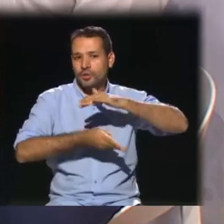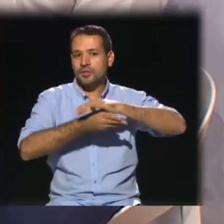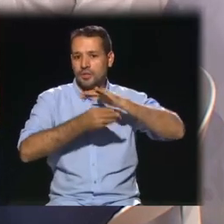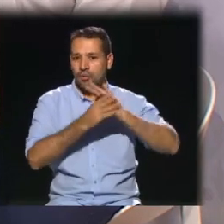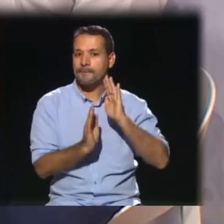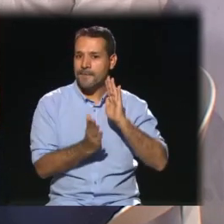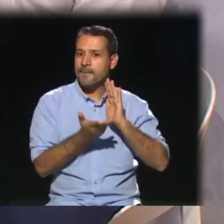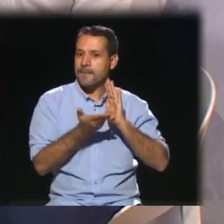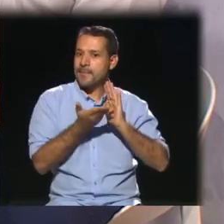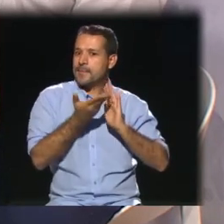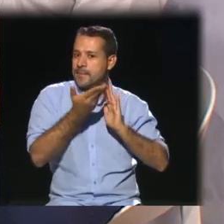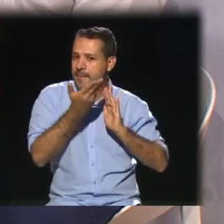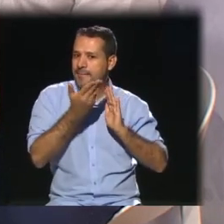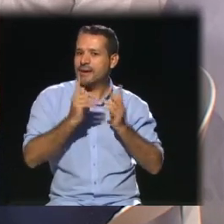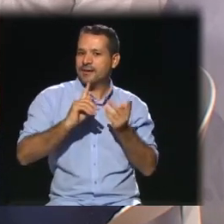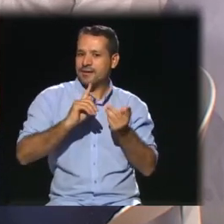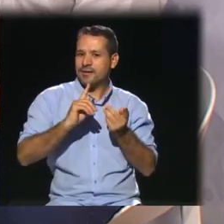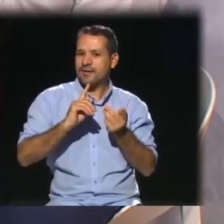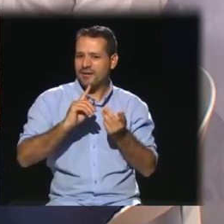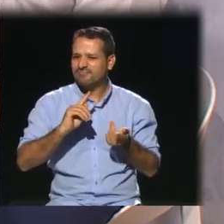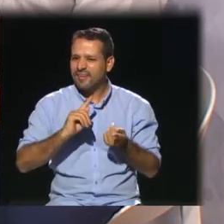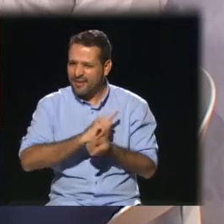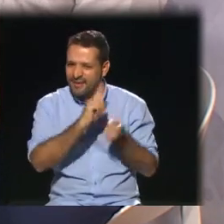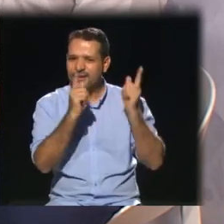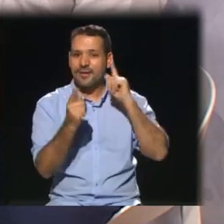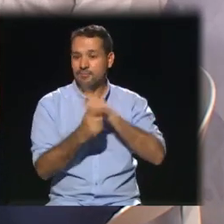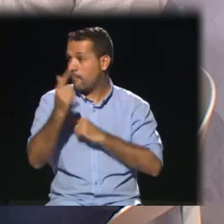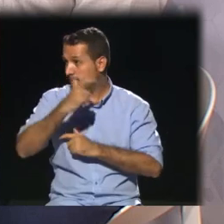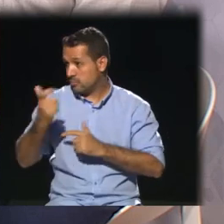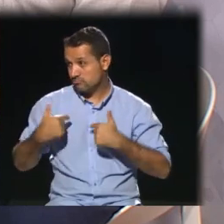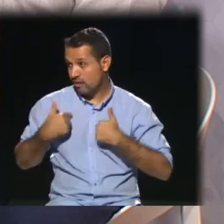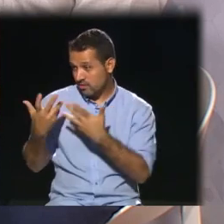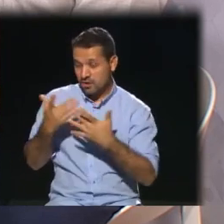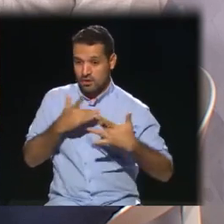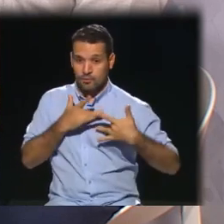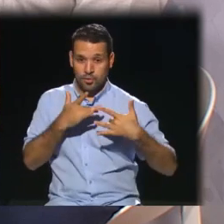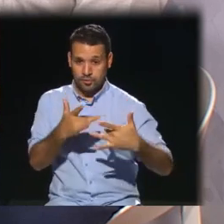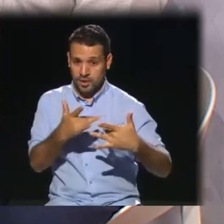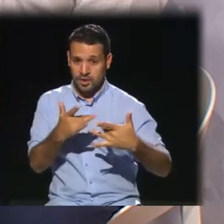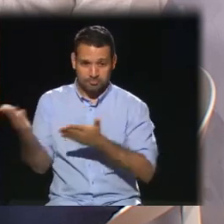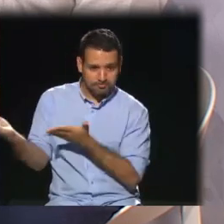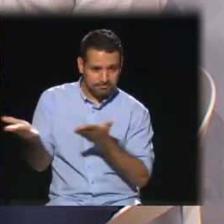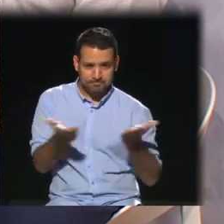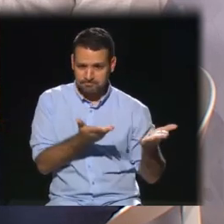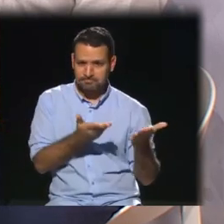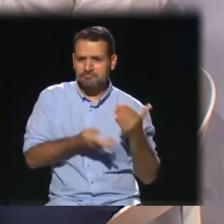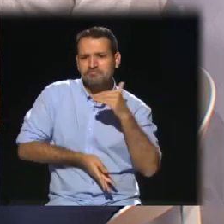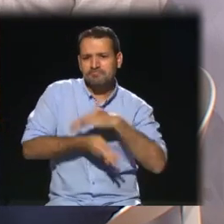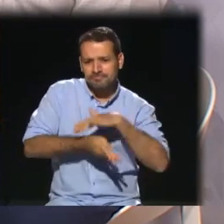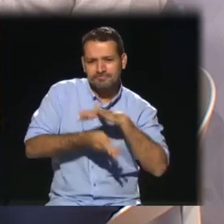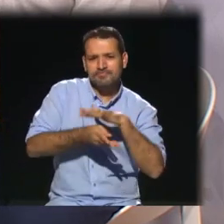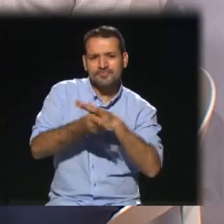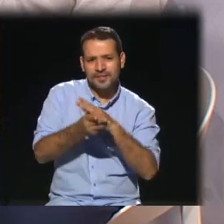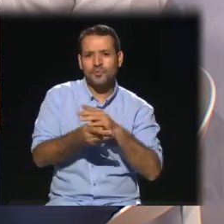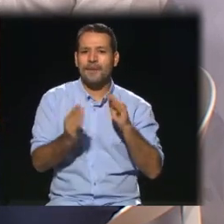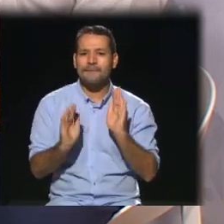hay una página en la línea, hay un enlace directo que quienes quieran ser parte de este voluntariado puedan hacerlo también y podamos enriquecer esta página